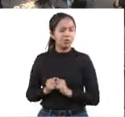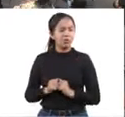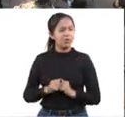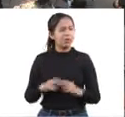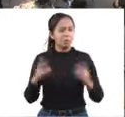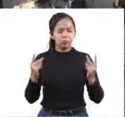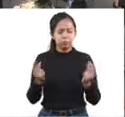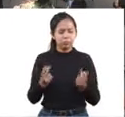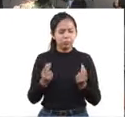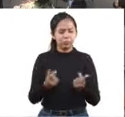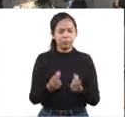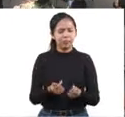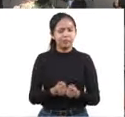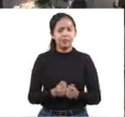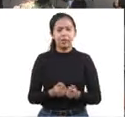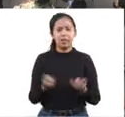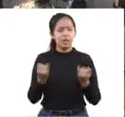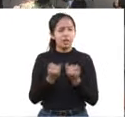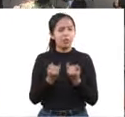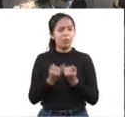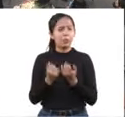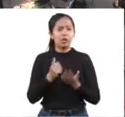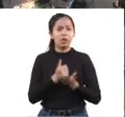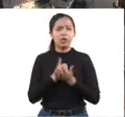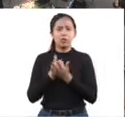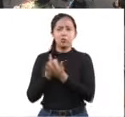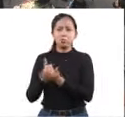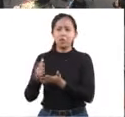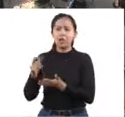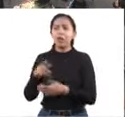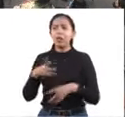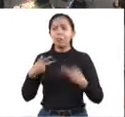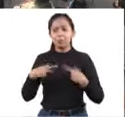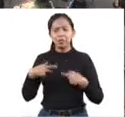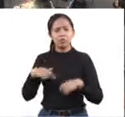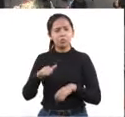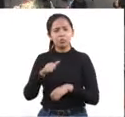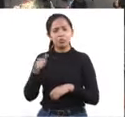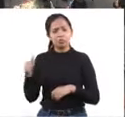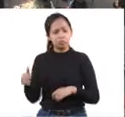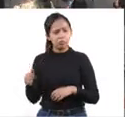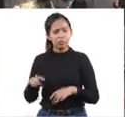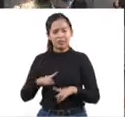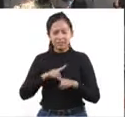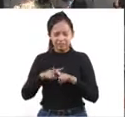trabajando los casos de Black Lives Matter en Los Ángeles, entre otros.